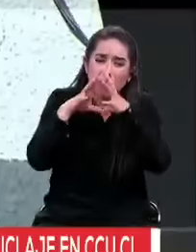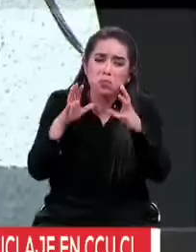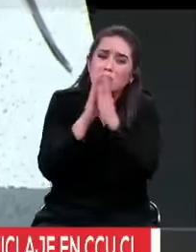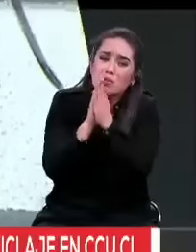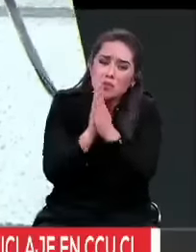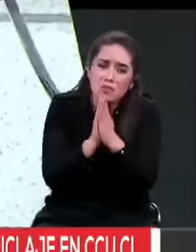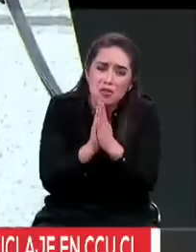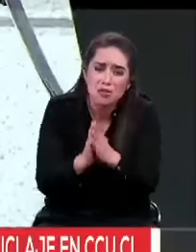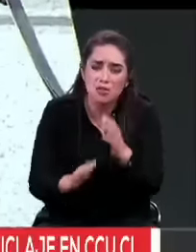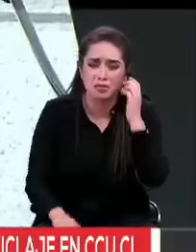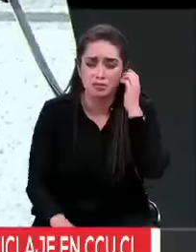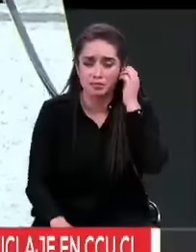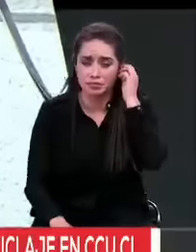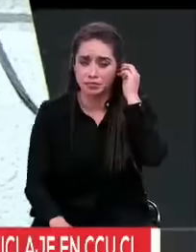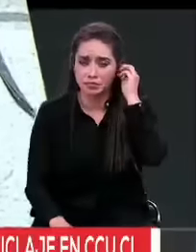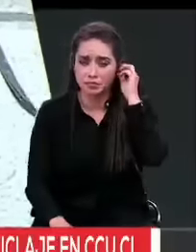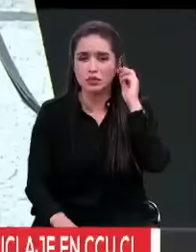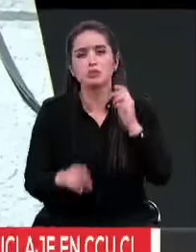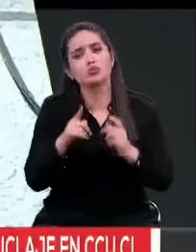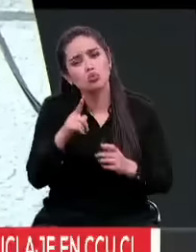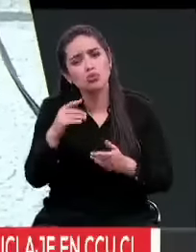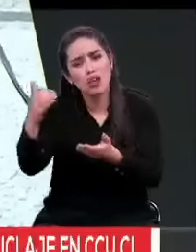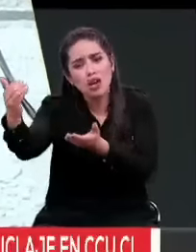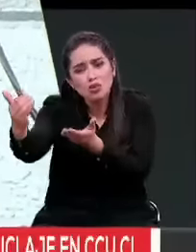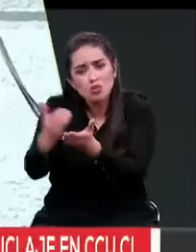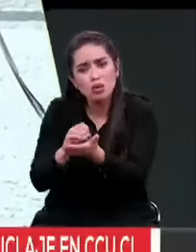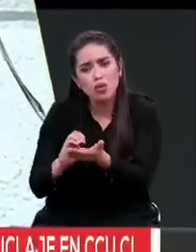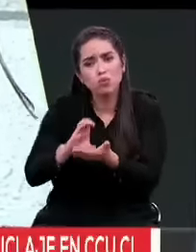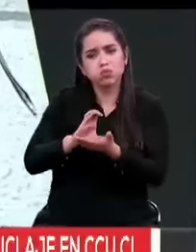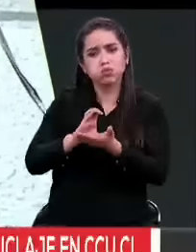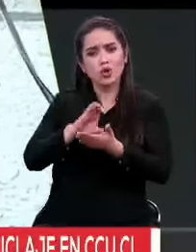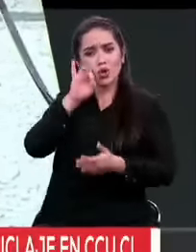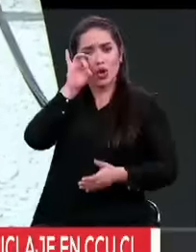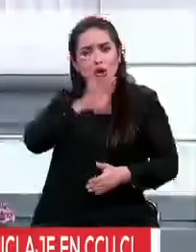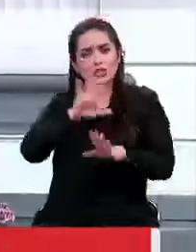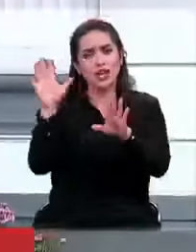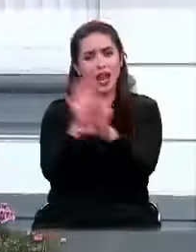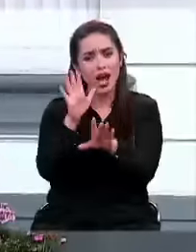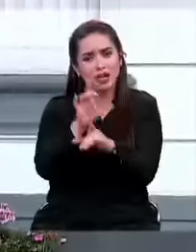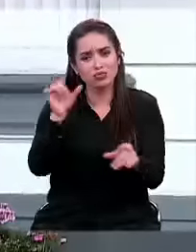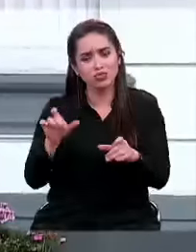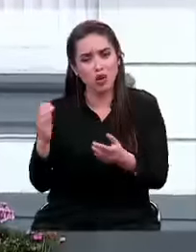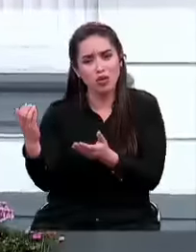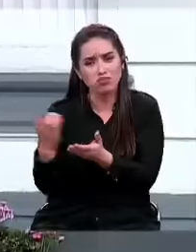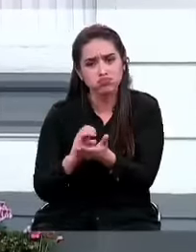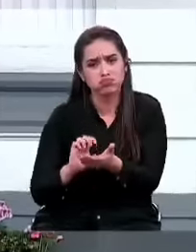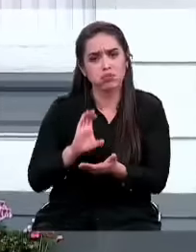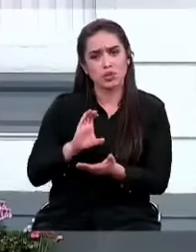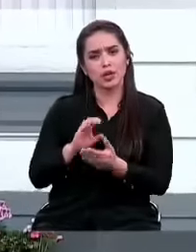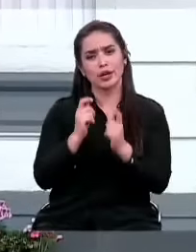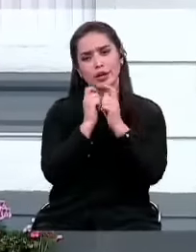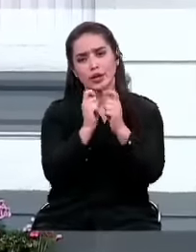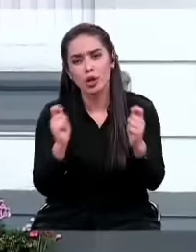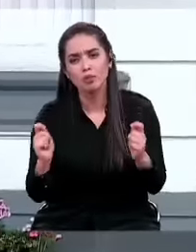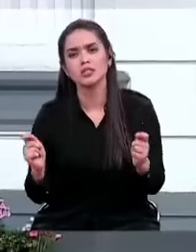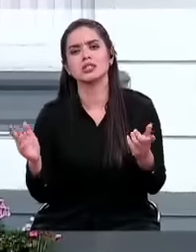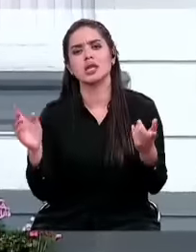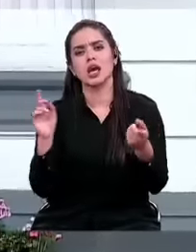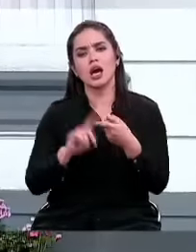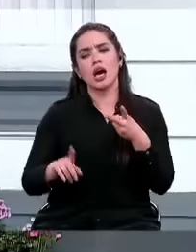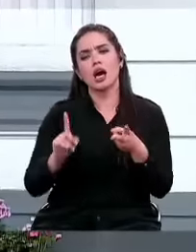favor. Aparte, usted da la tablada con Chile Torres. También con el comercial, con el casado con